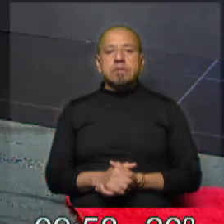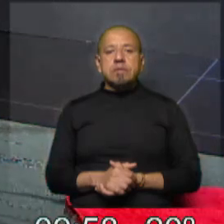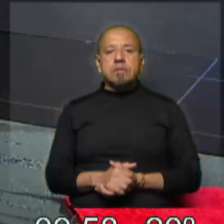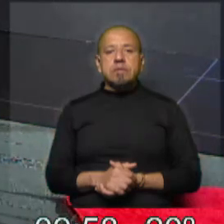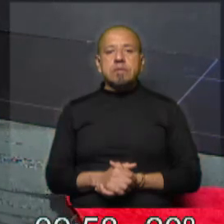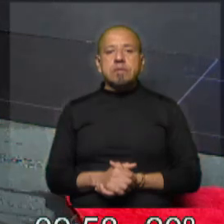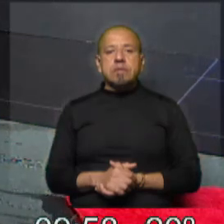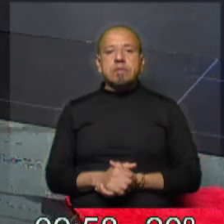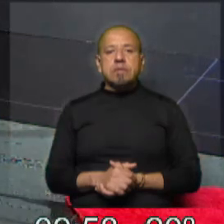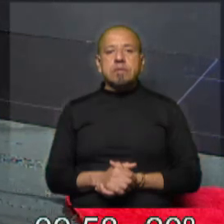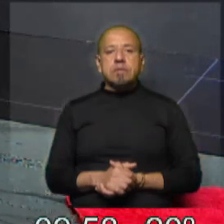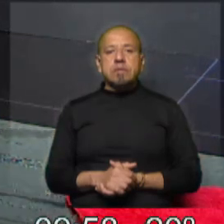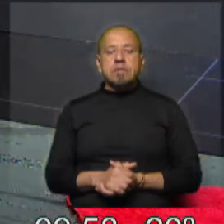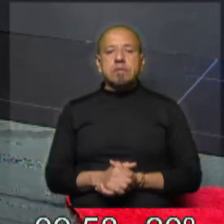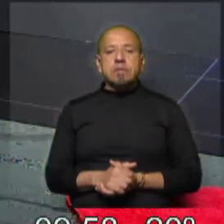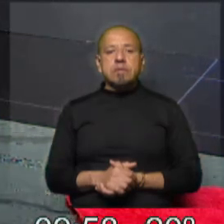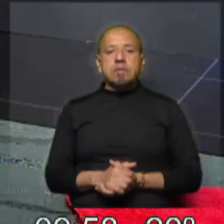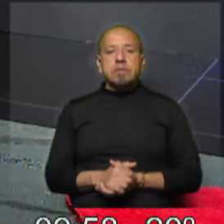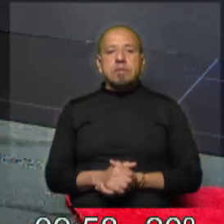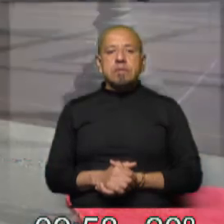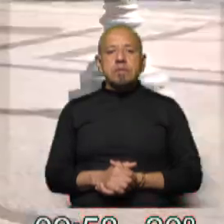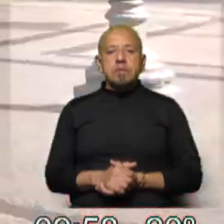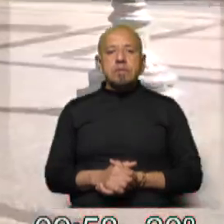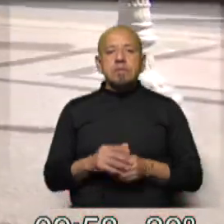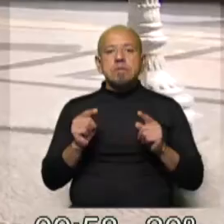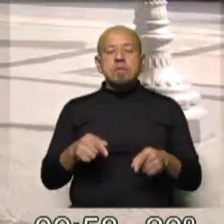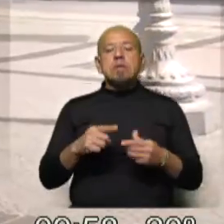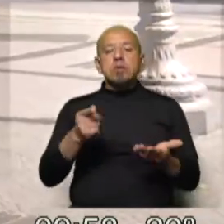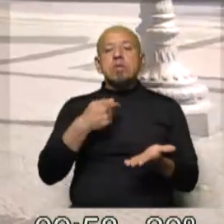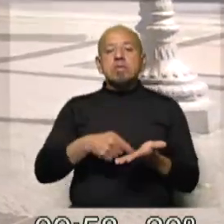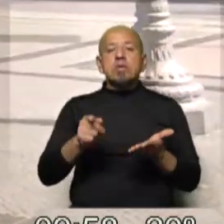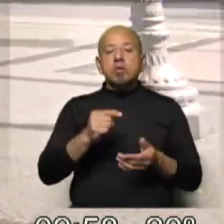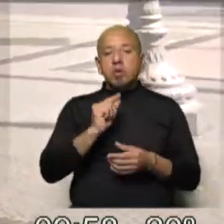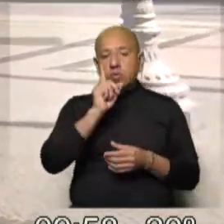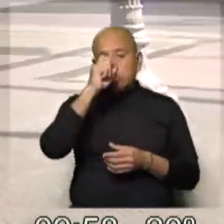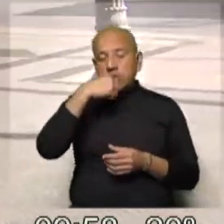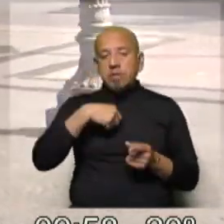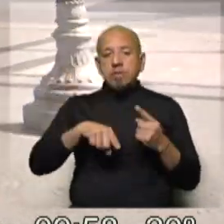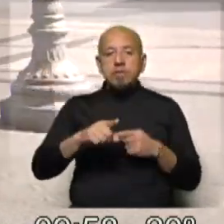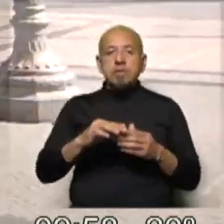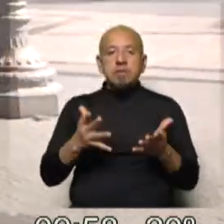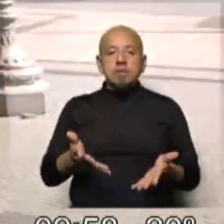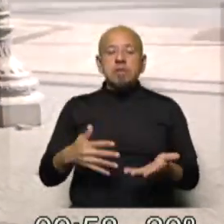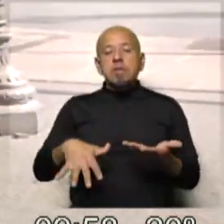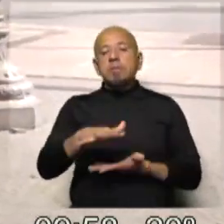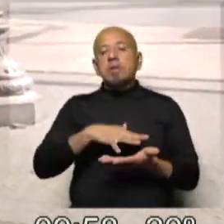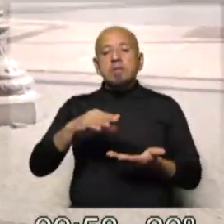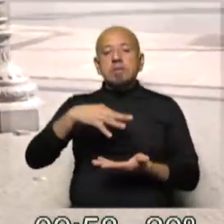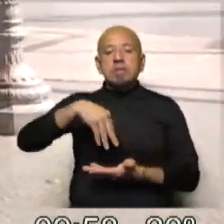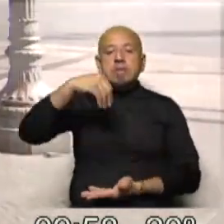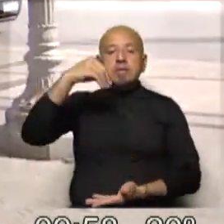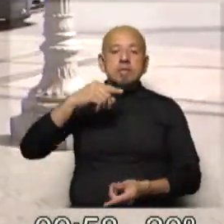Carlito, querido compañero, renuevo el saludo de la mañana. Lugar. Esta vez desde el centro de Montevideo nuevamente. Es hermoso. La Plaza Cagancha, Fito, debe